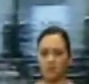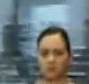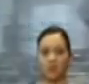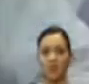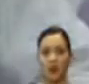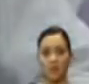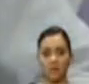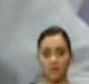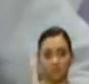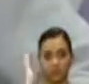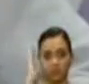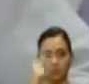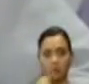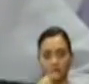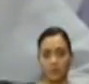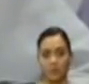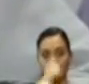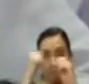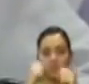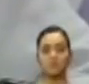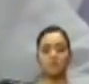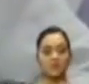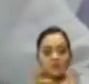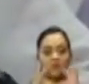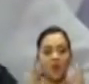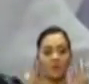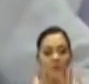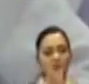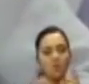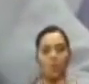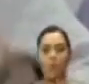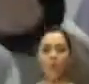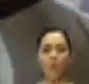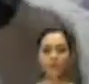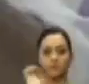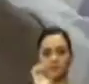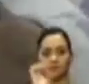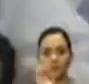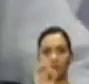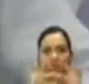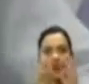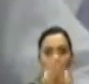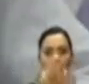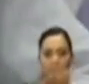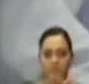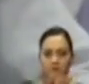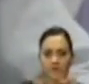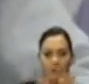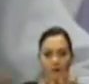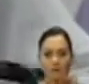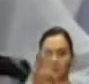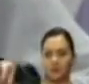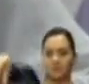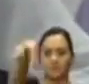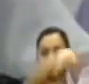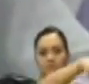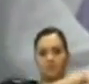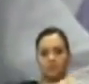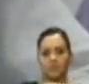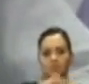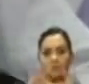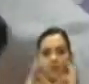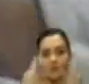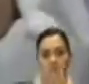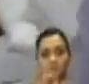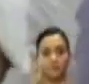en el discurso hoy día, mi familia es como toda familia ecuatoriana, en una amalgama de diferentes territorios. Te